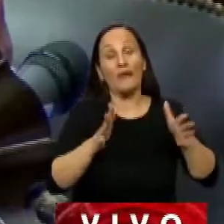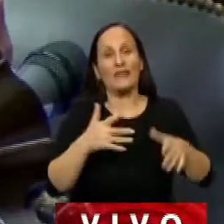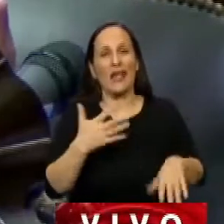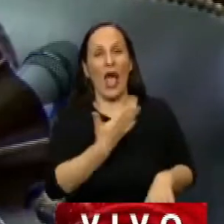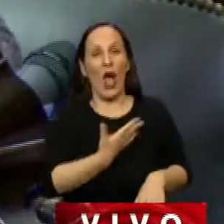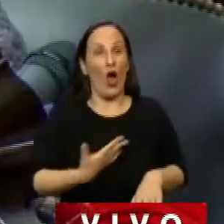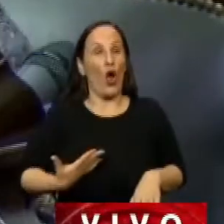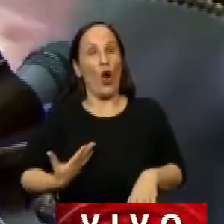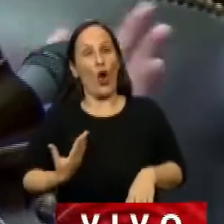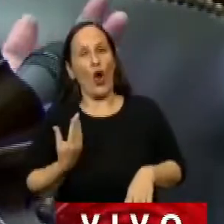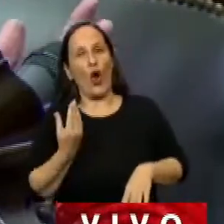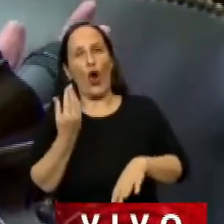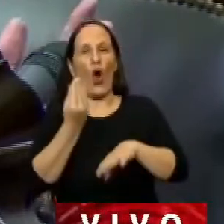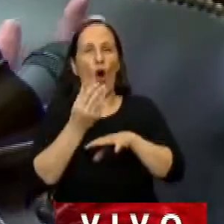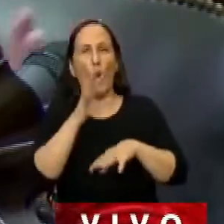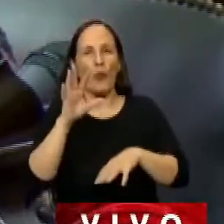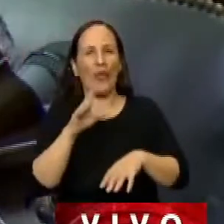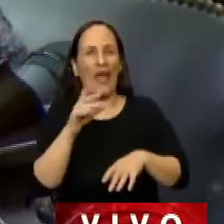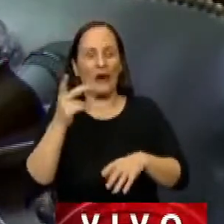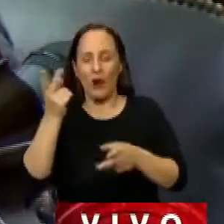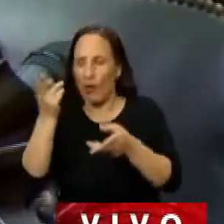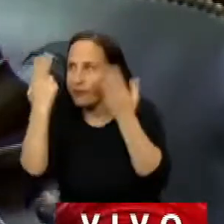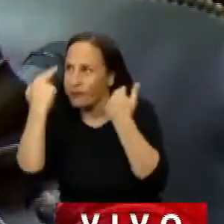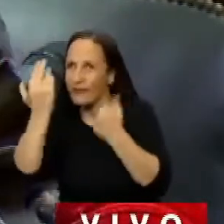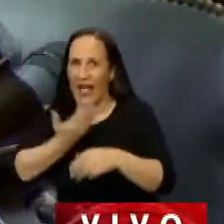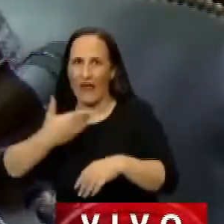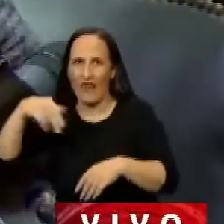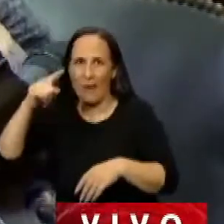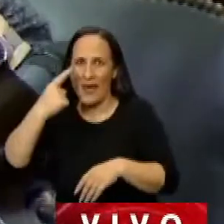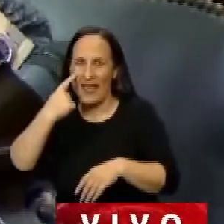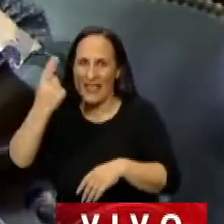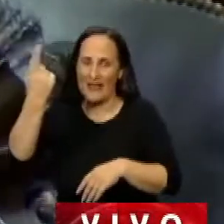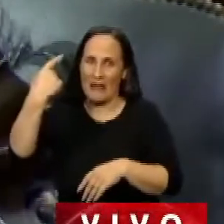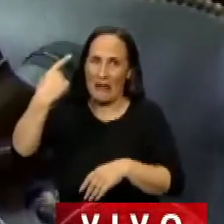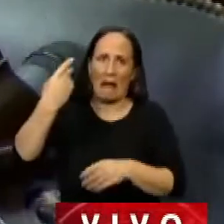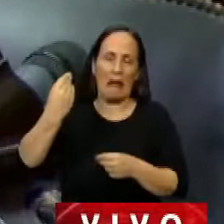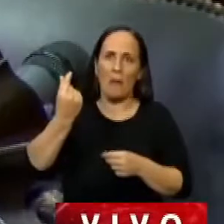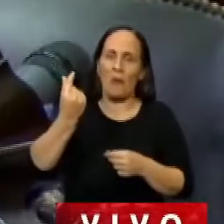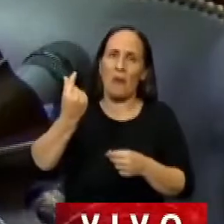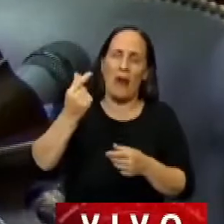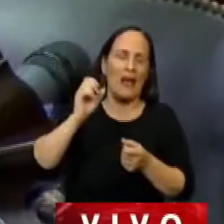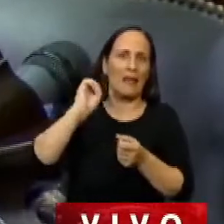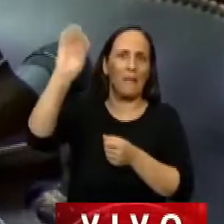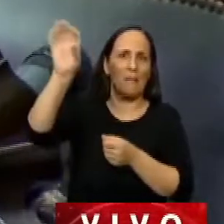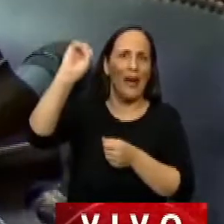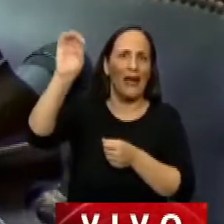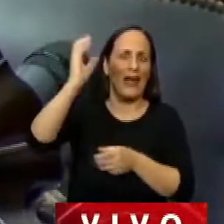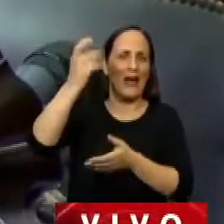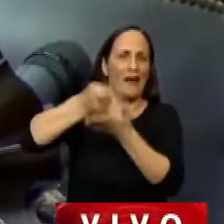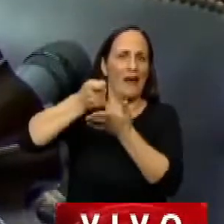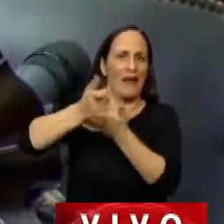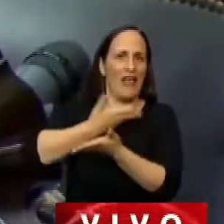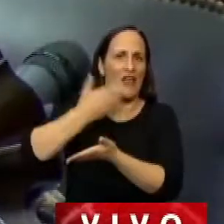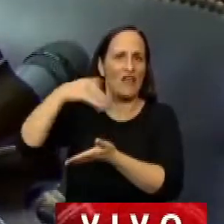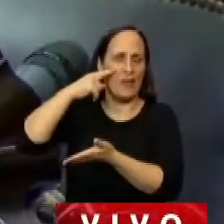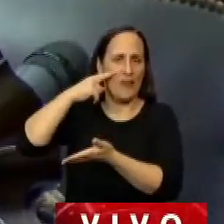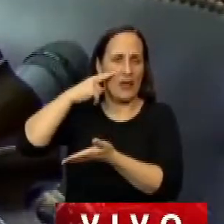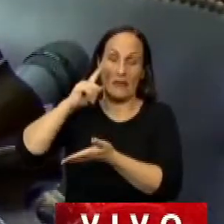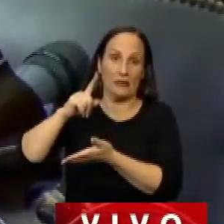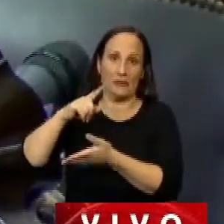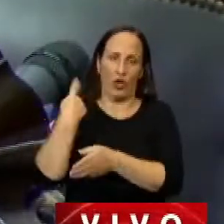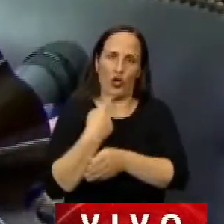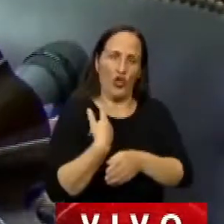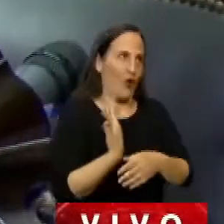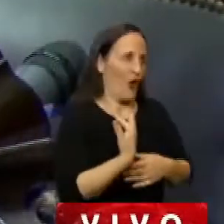gobiernos que se someten al FMI es que todos los recursos terminen allí. Entonces también es una defensa de los